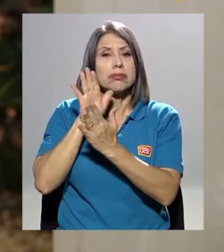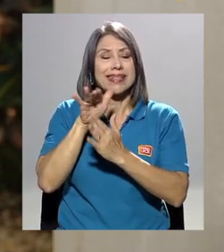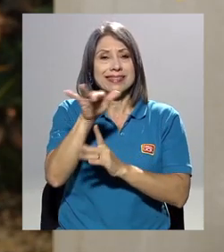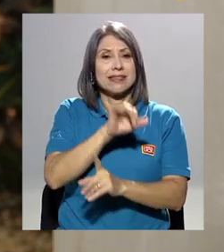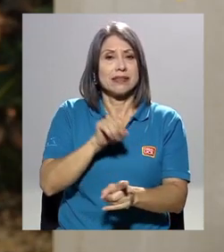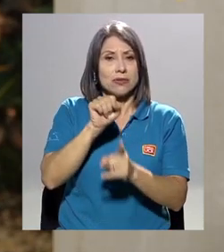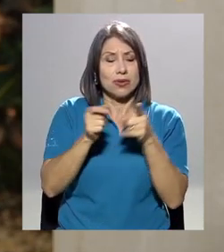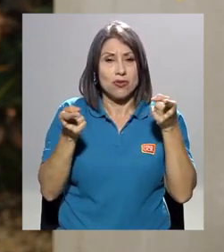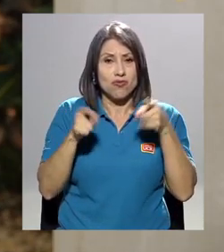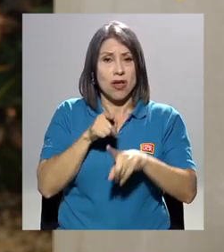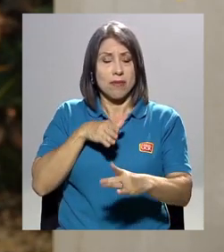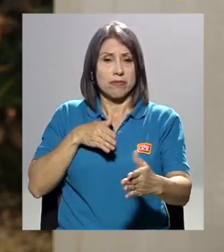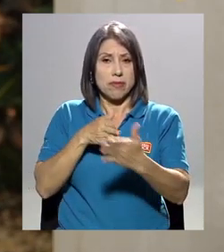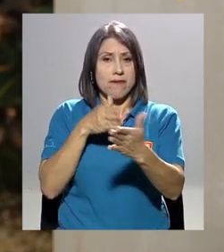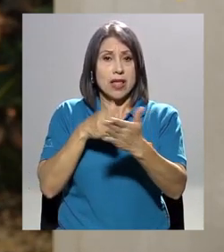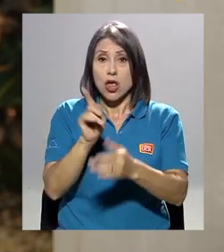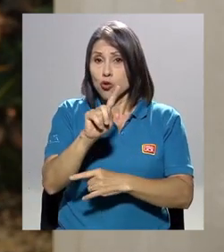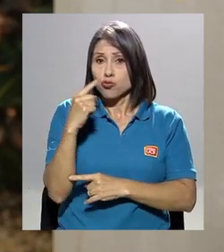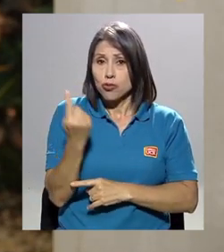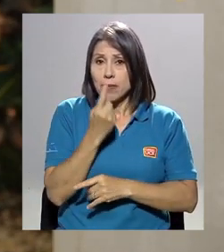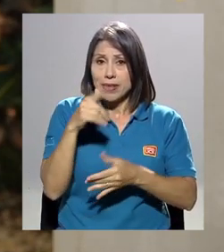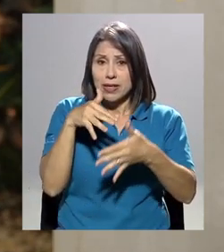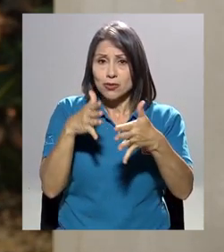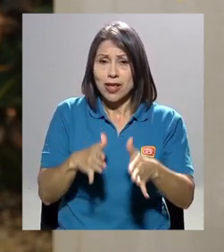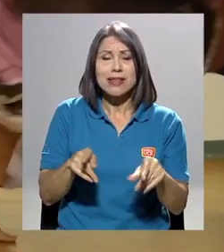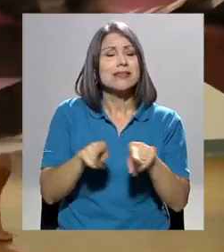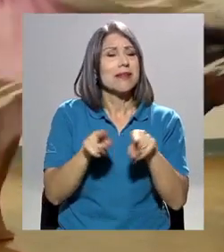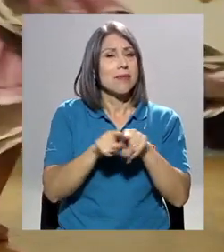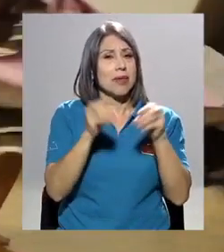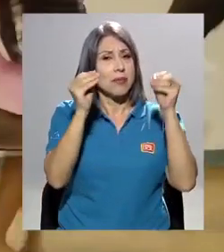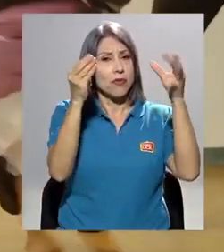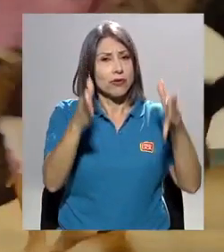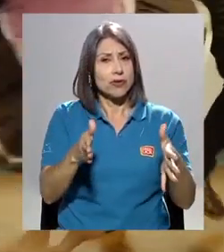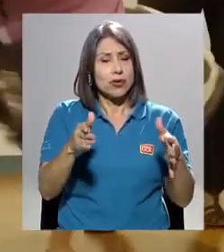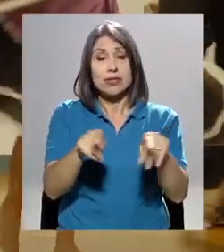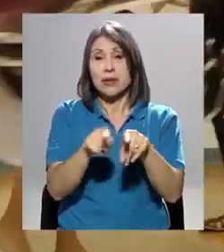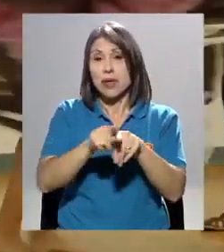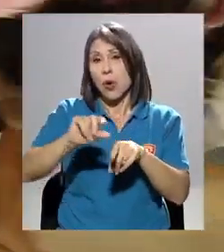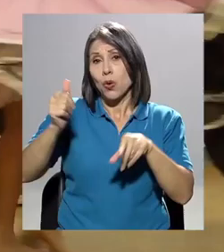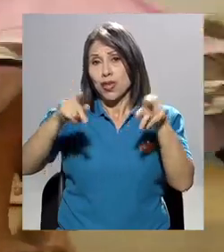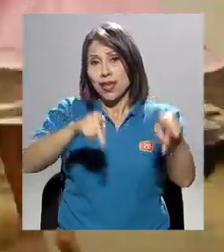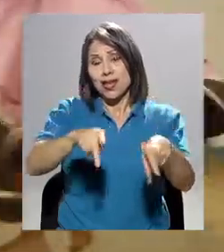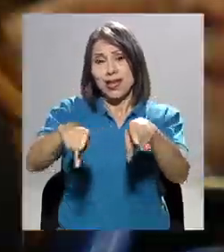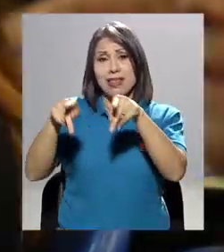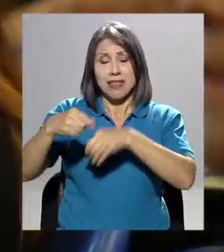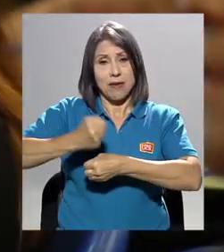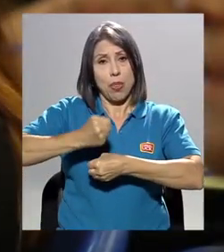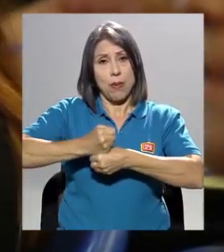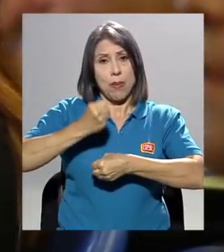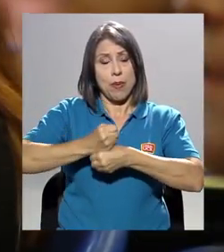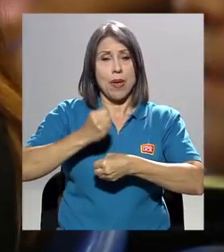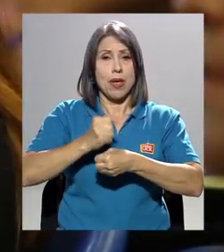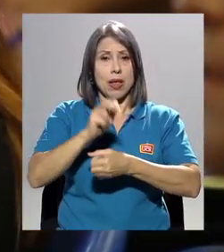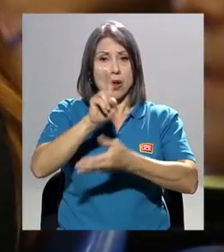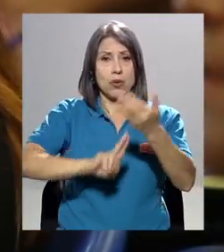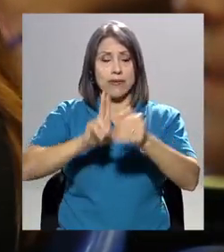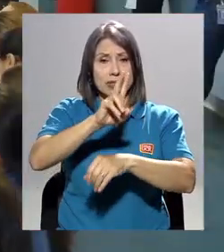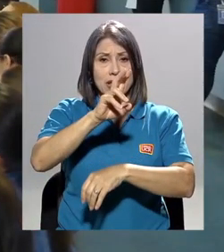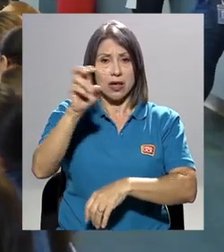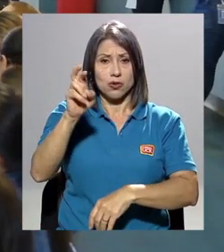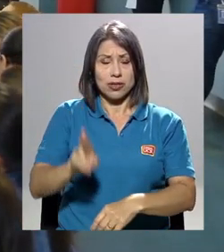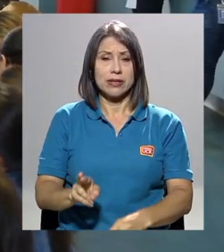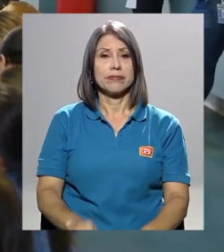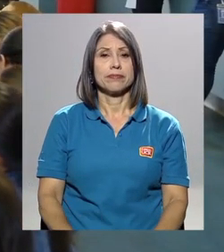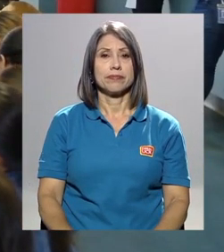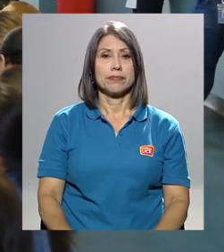este fenómeno que está afectando no solamente estudiantes, sino también en profesores y otra gente que son trabajadores de la Universidad de Costa